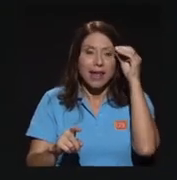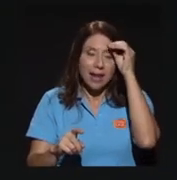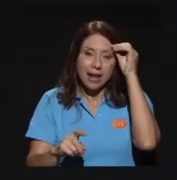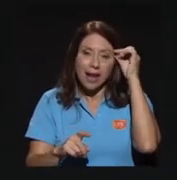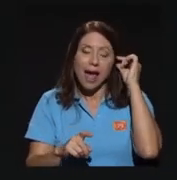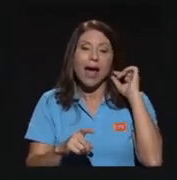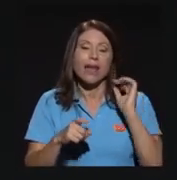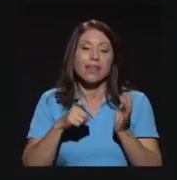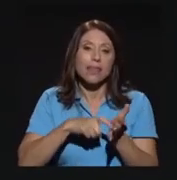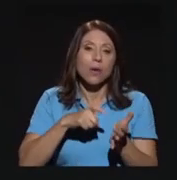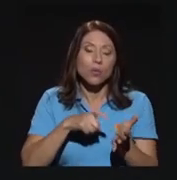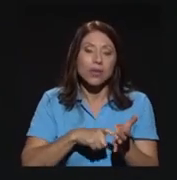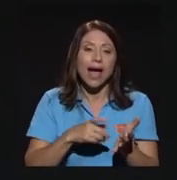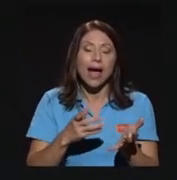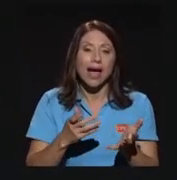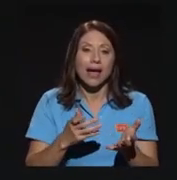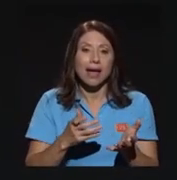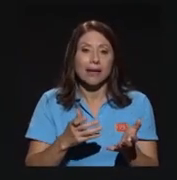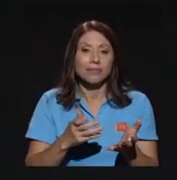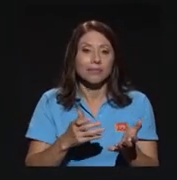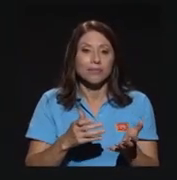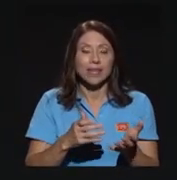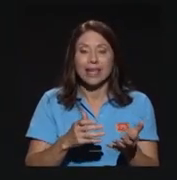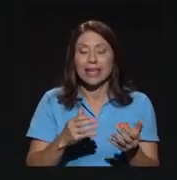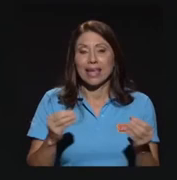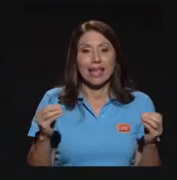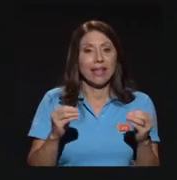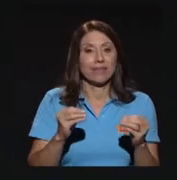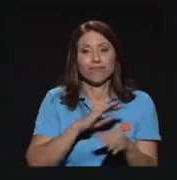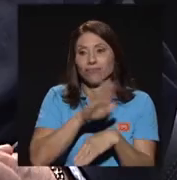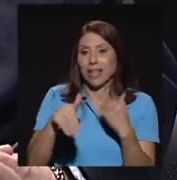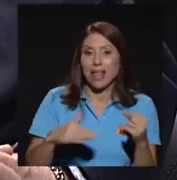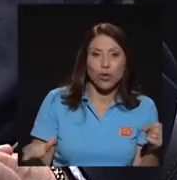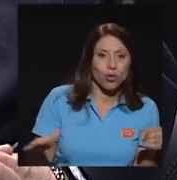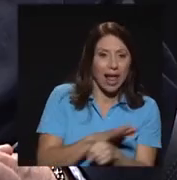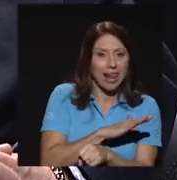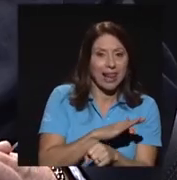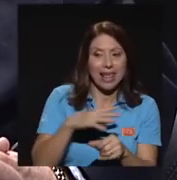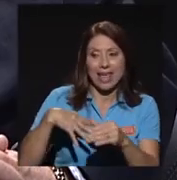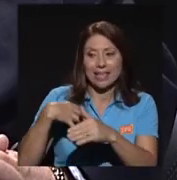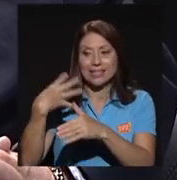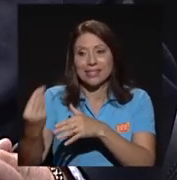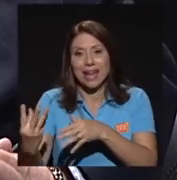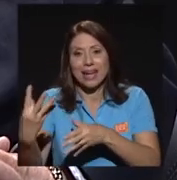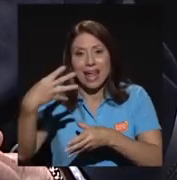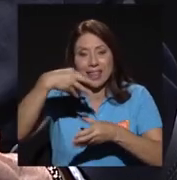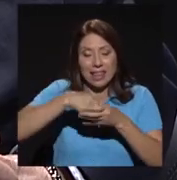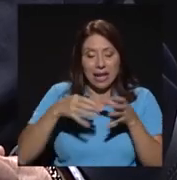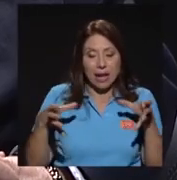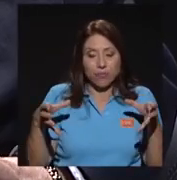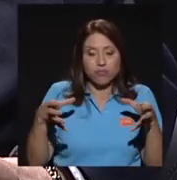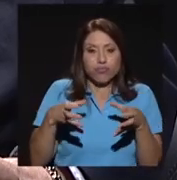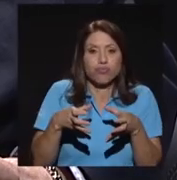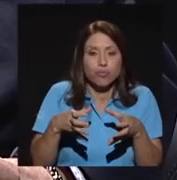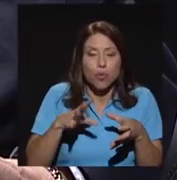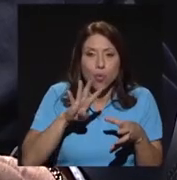total incluyendo externa que la mayor parte interna llegó a 41%